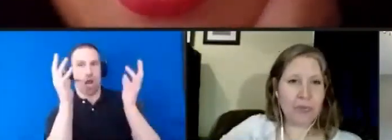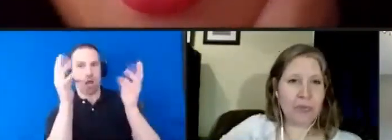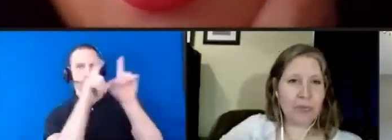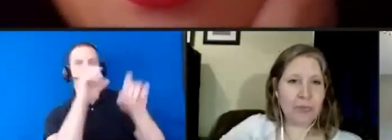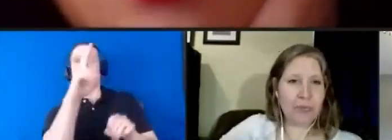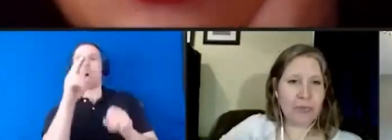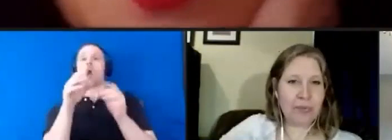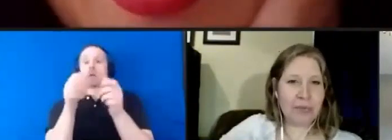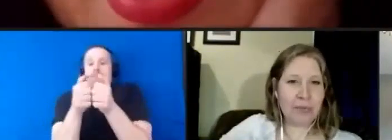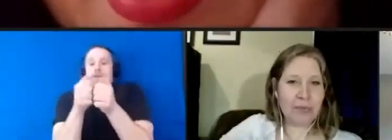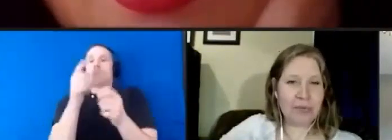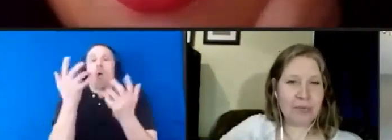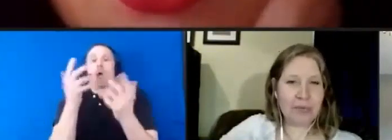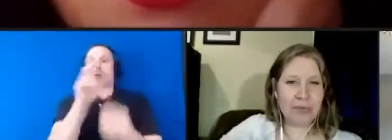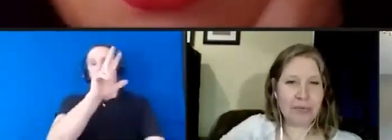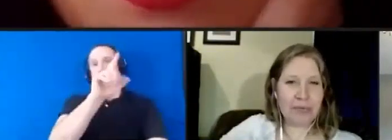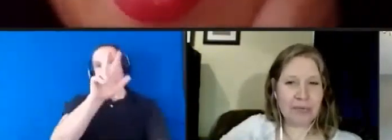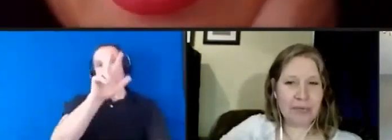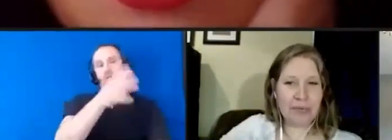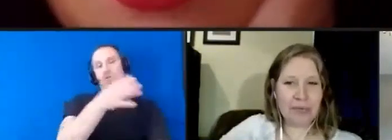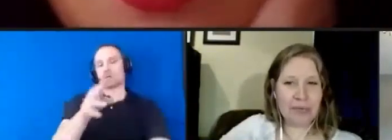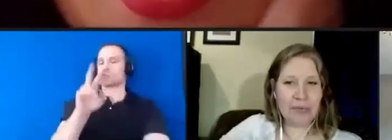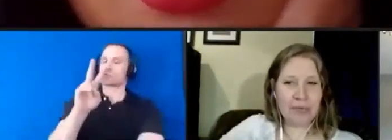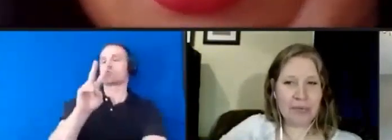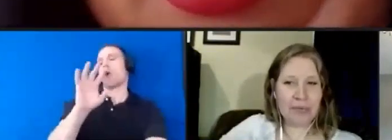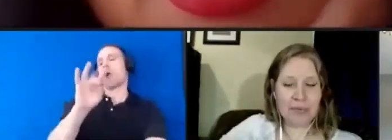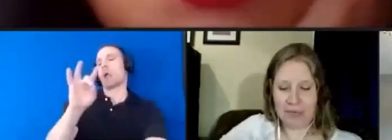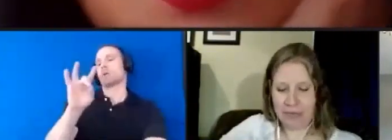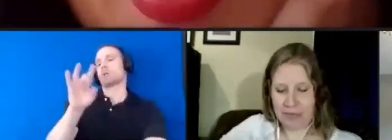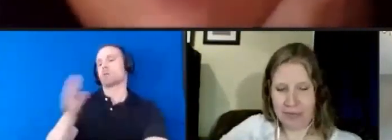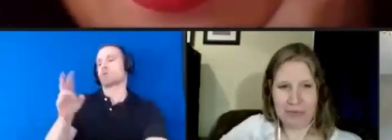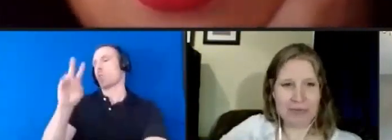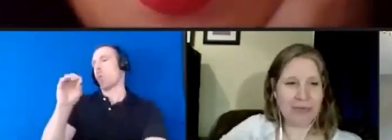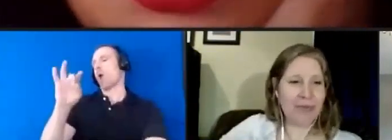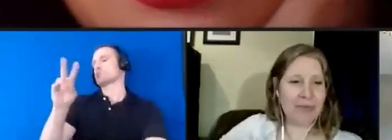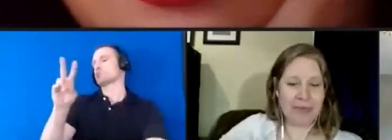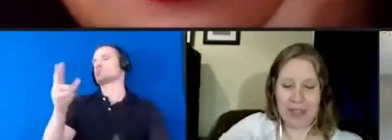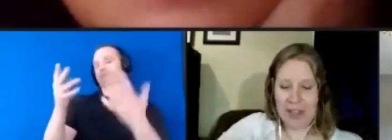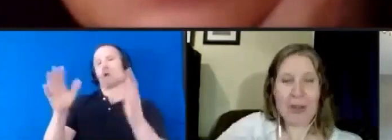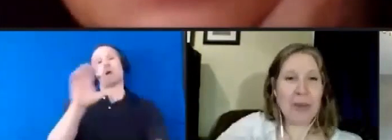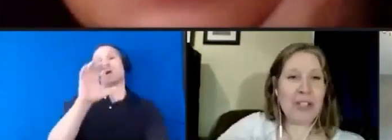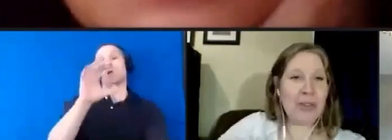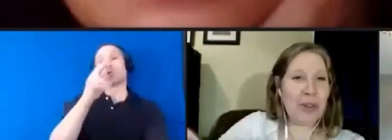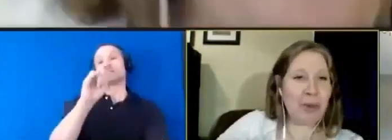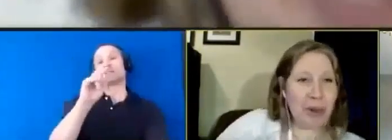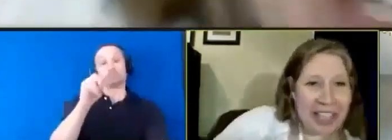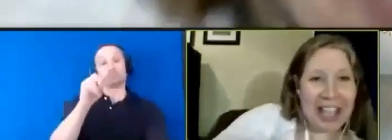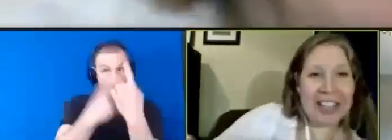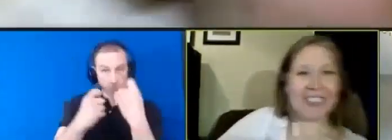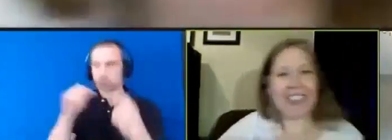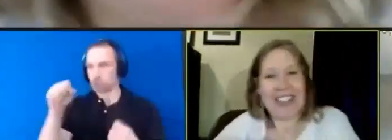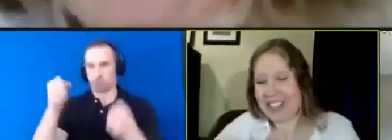minutos para tomar unas preguntas en vivo de la audiencia a aquellos que están viendo por favor pongan sus